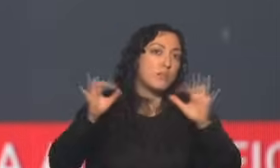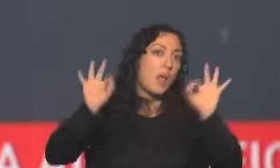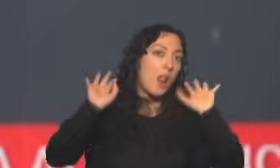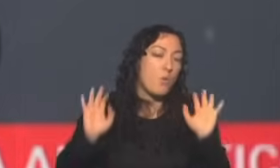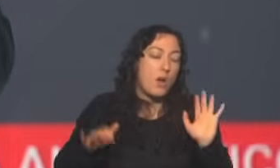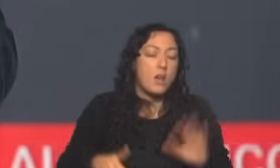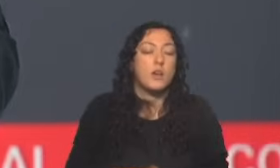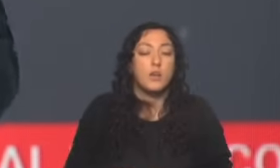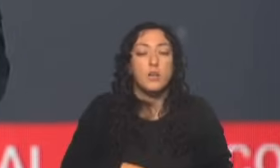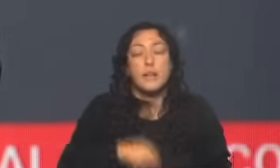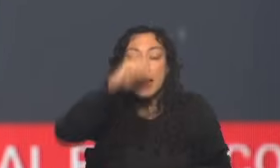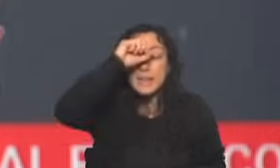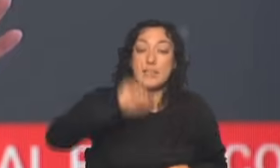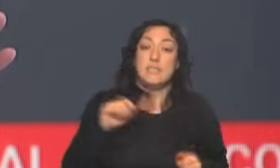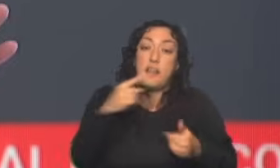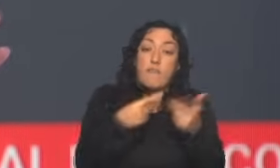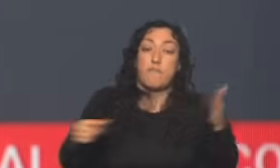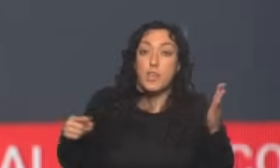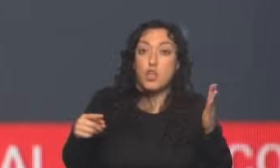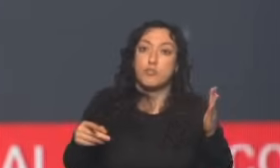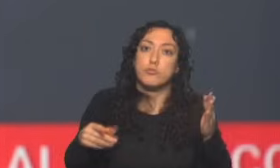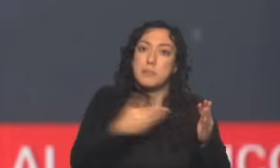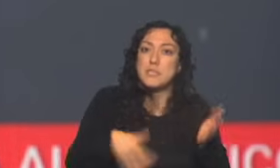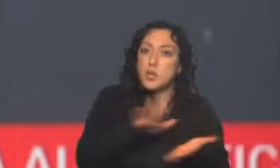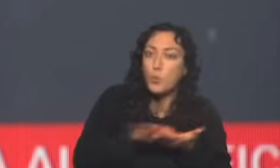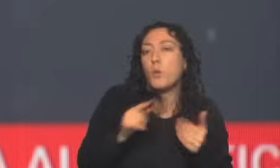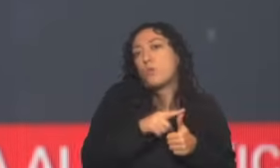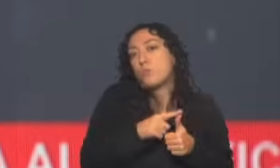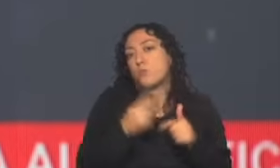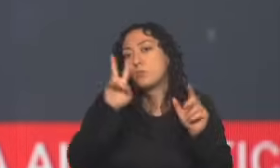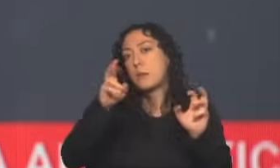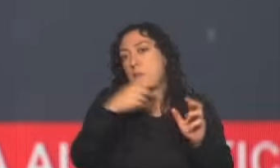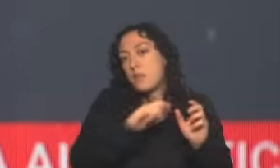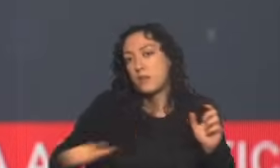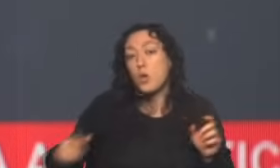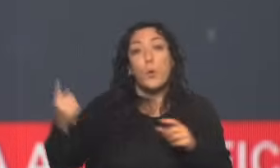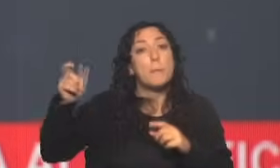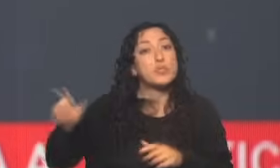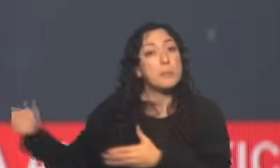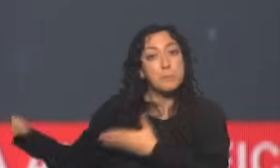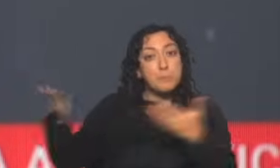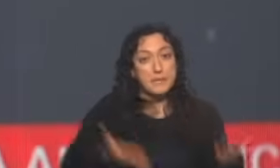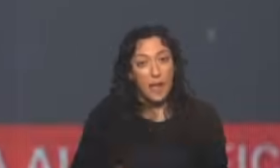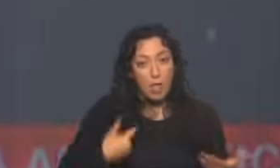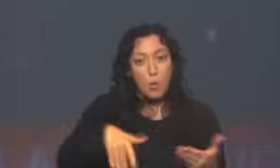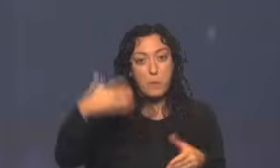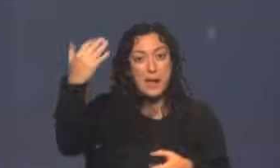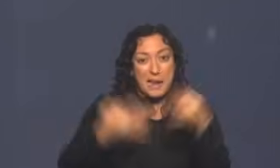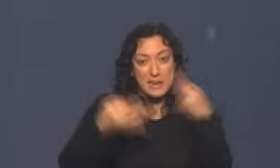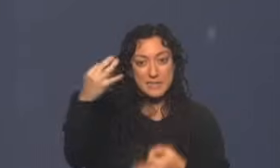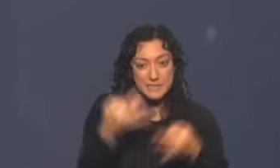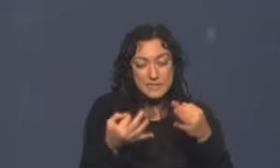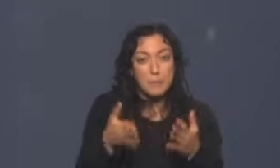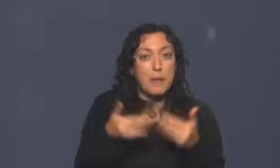los tantos desafíos que tiene el nuevo presidente panameño. Pero tenemos un invitado para analizar lo que se viene